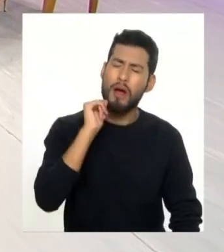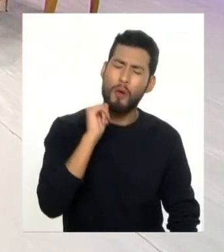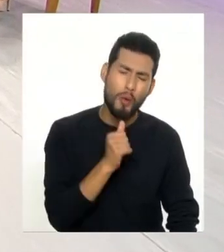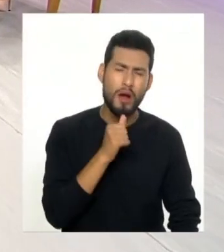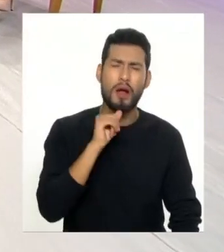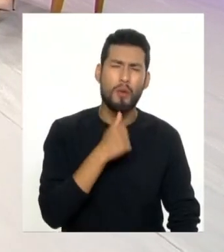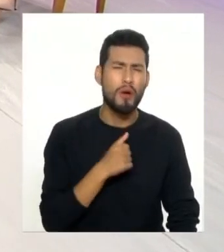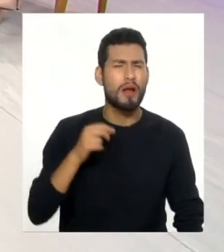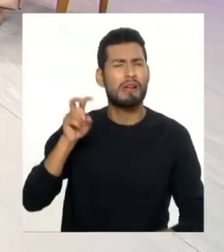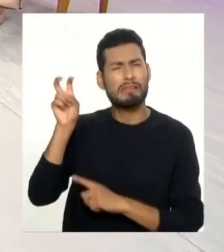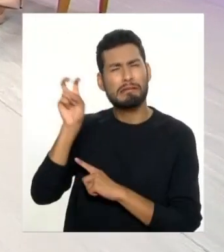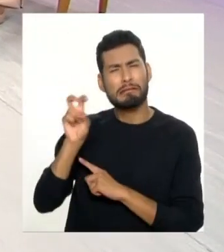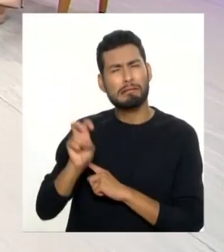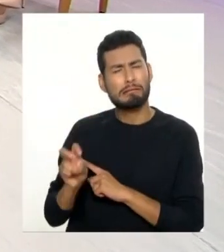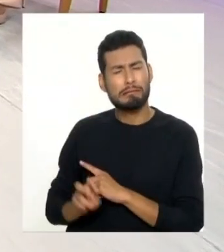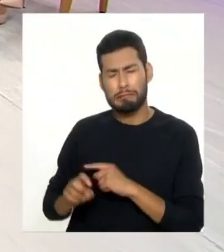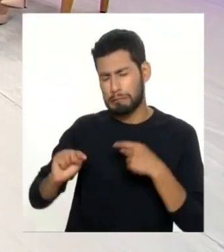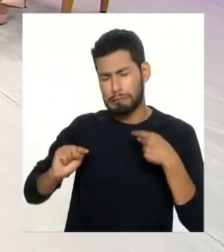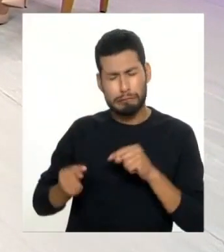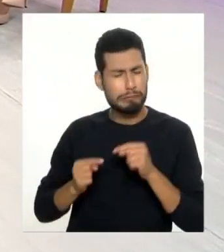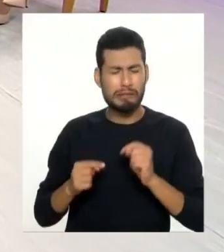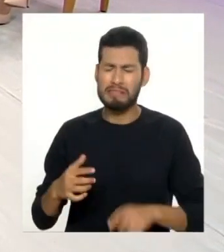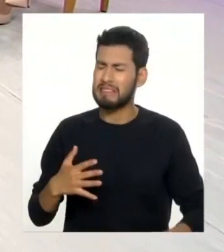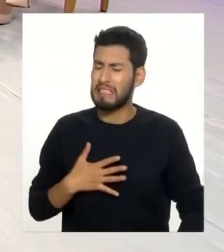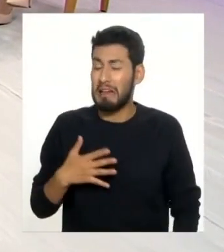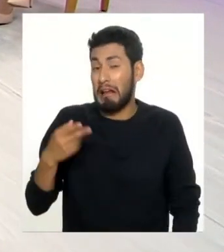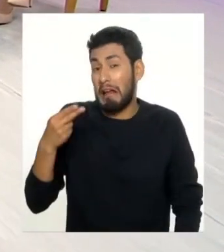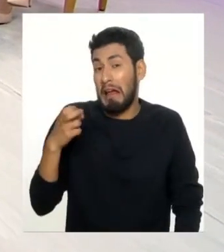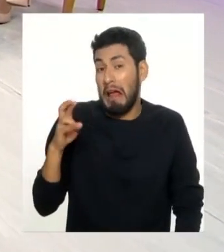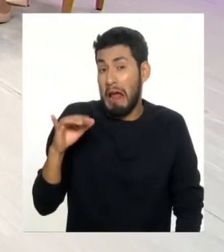y me dicen que es hernia, señorita.